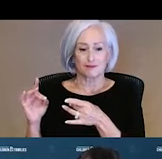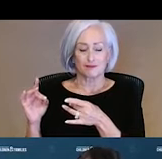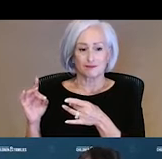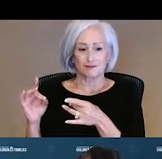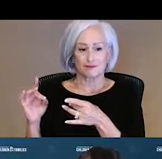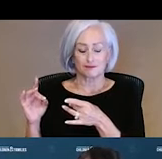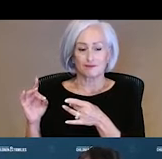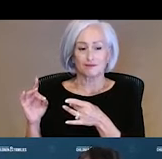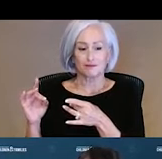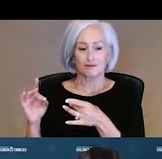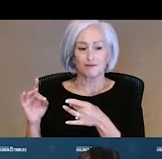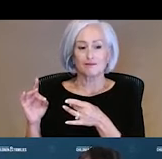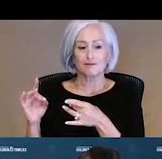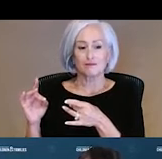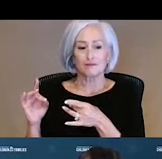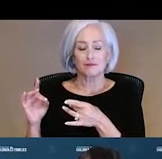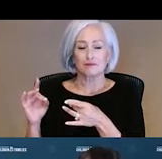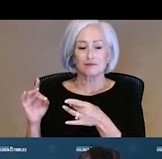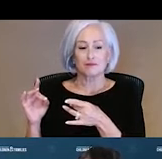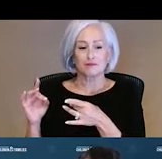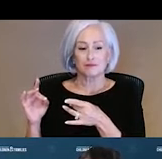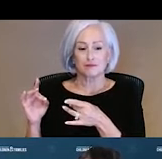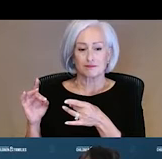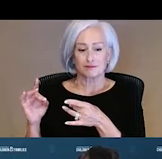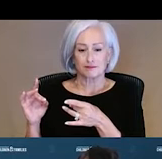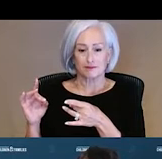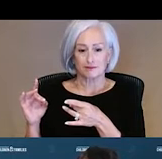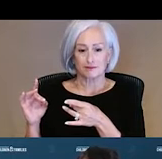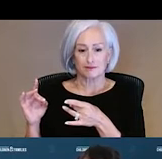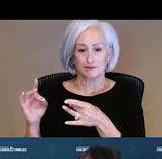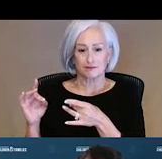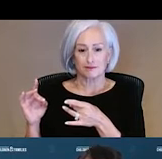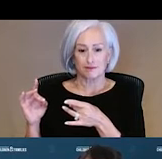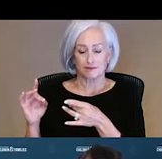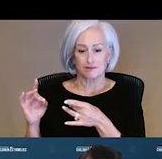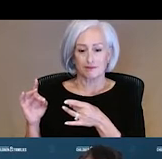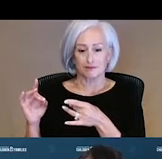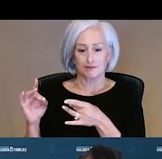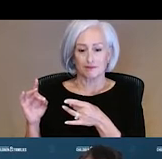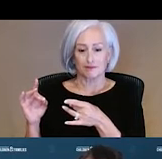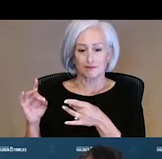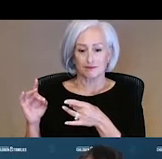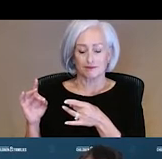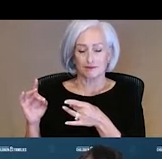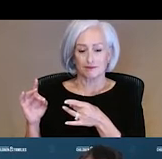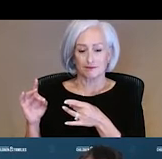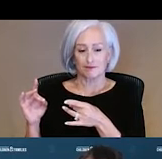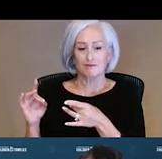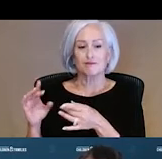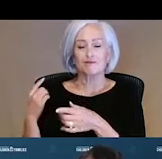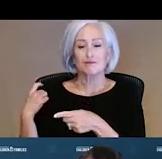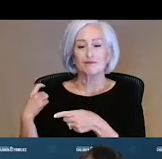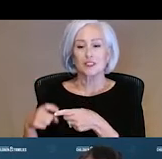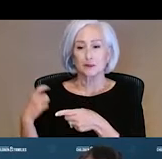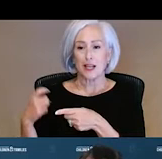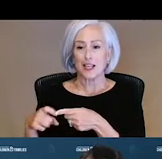idioma. Si se está conectando a través de la aplicación Zoom en un dispositivo móvil, haga clic en More o Más o en los tres puntos en la